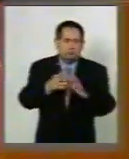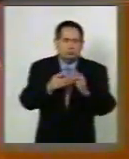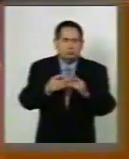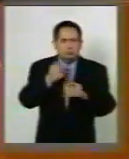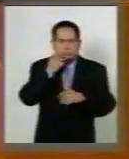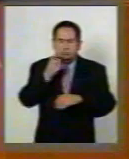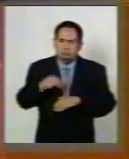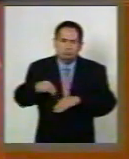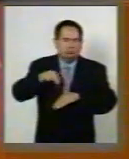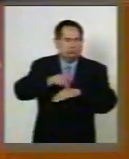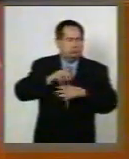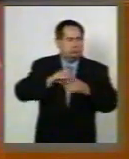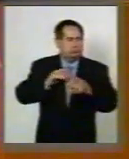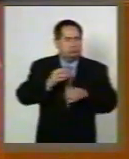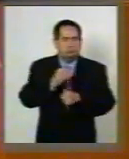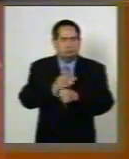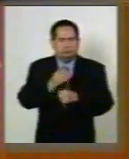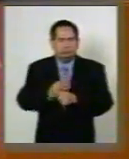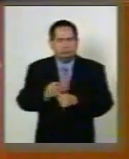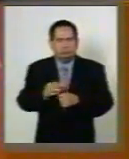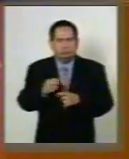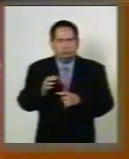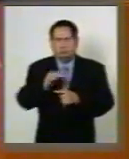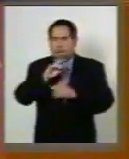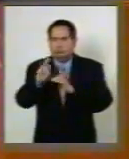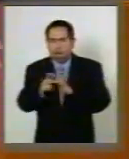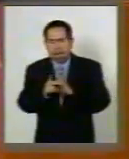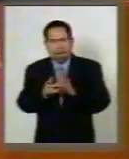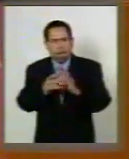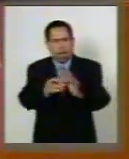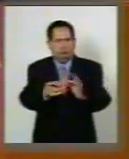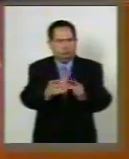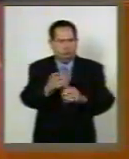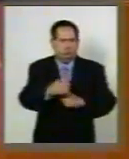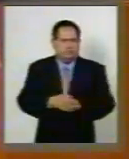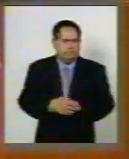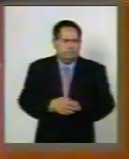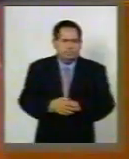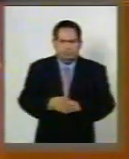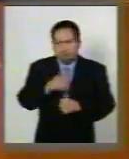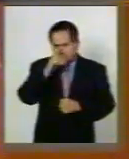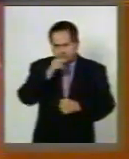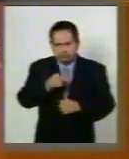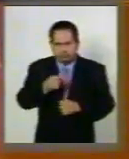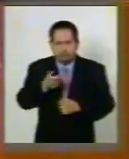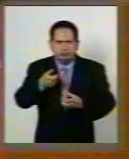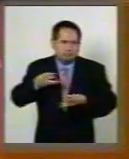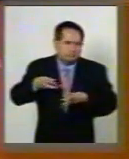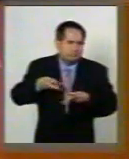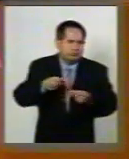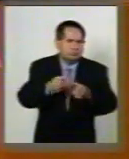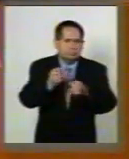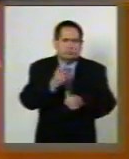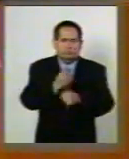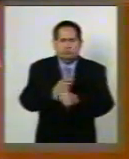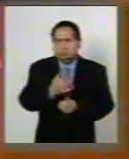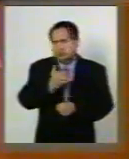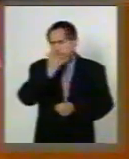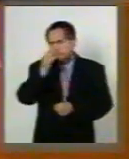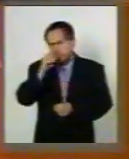subir en esta reserva, de la ineficacia del gasto en seguridad. Este